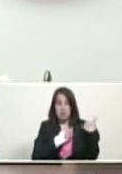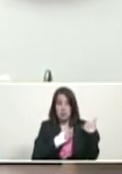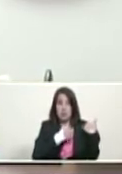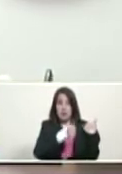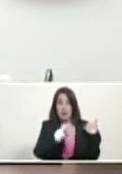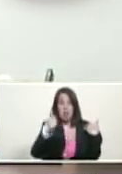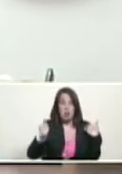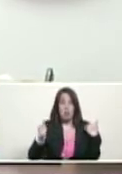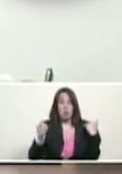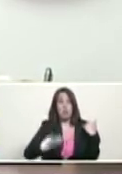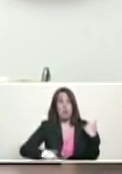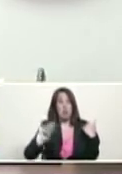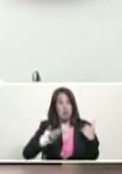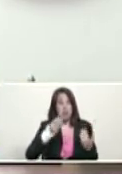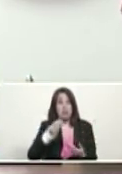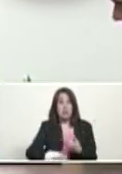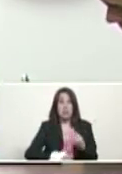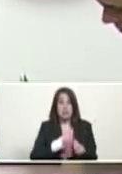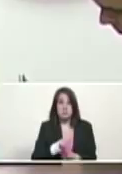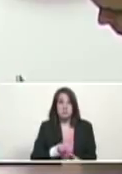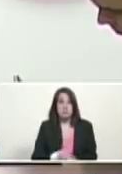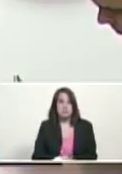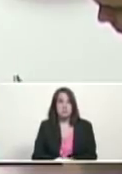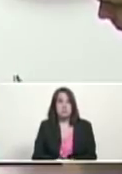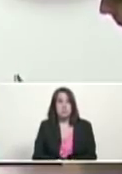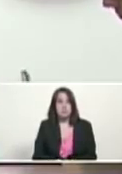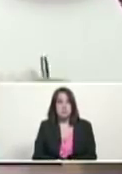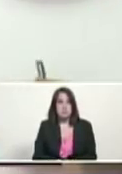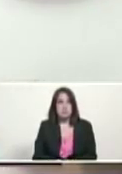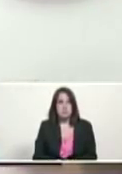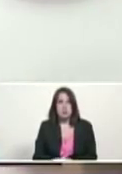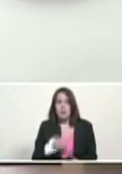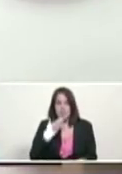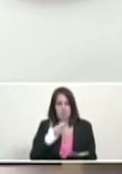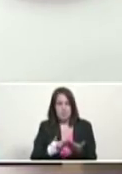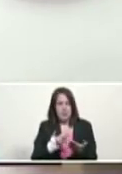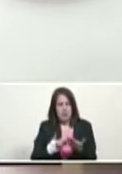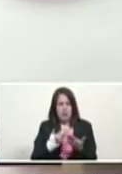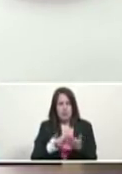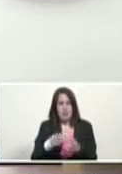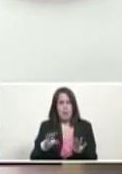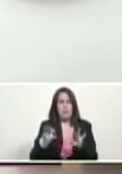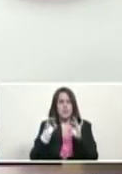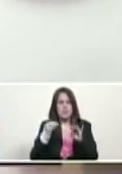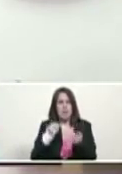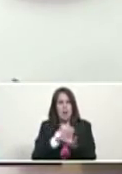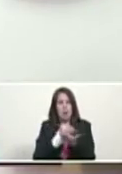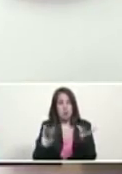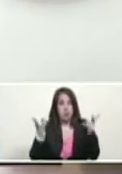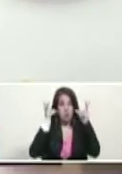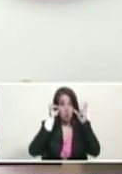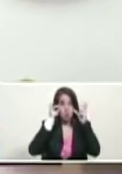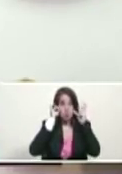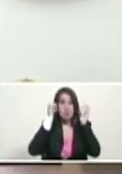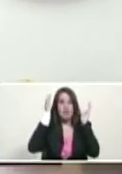importante seguir cumpliendo con las tareas. Yo voy a pedir de manera muy especial ante ustedes, compatriotas, oído,